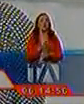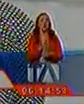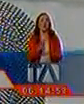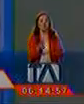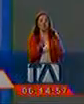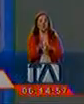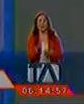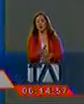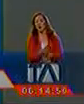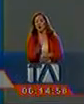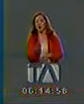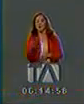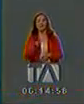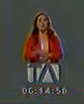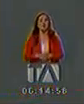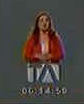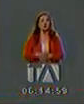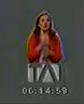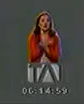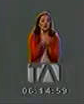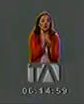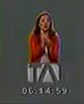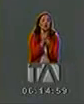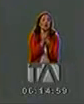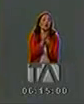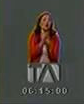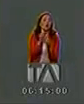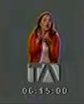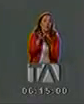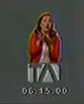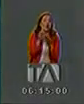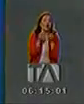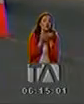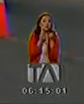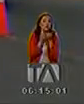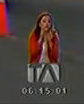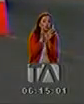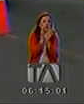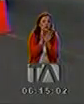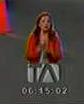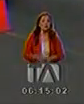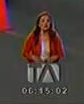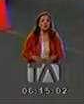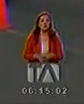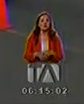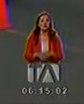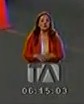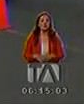este caso. Para ellos, la Defensoría del Pueblo ofrece acompañamiento psicológico. Carlos Acoto, 24 horas.